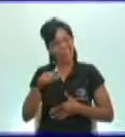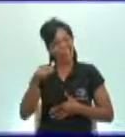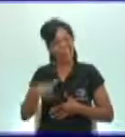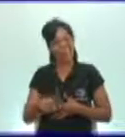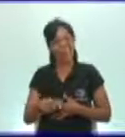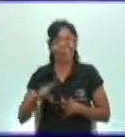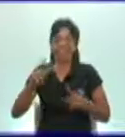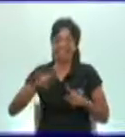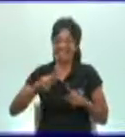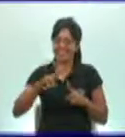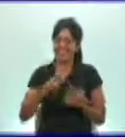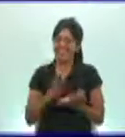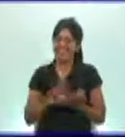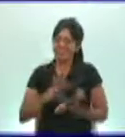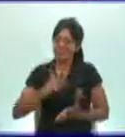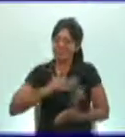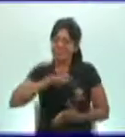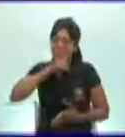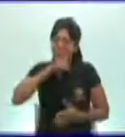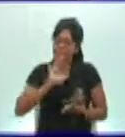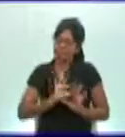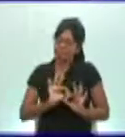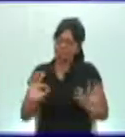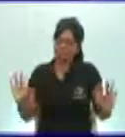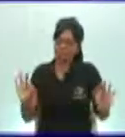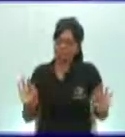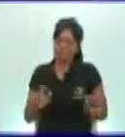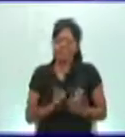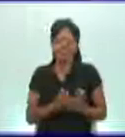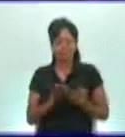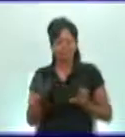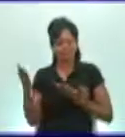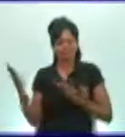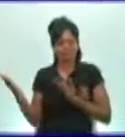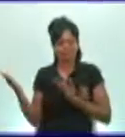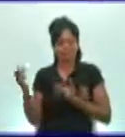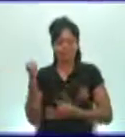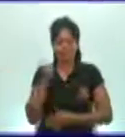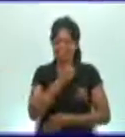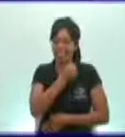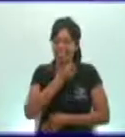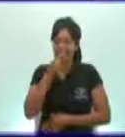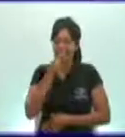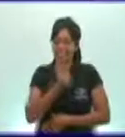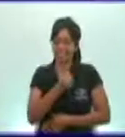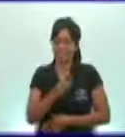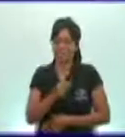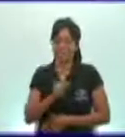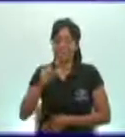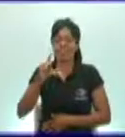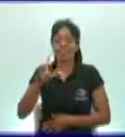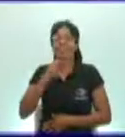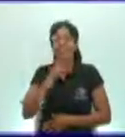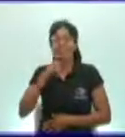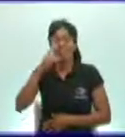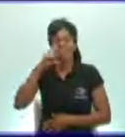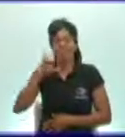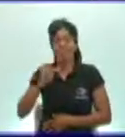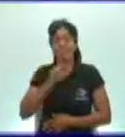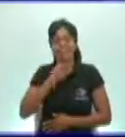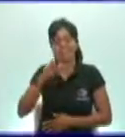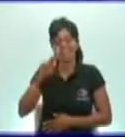mi madre en especial. Los dejo entonces que, ¿cómo te pago? Una canción de Lenier Mesa. Disfrútenla.